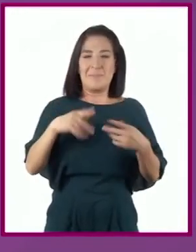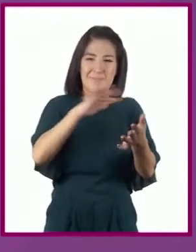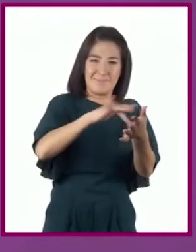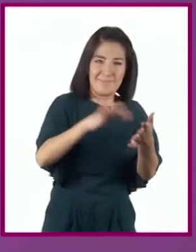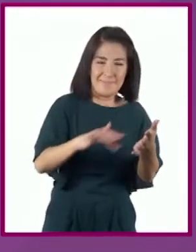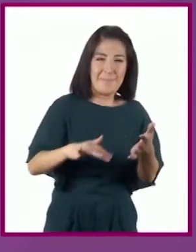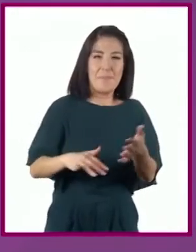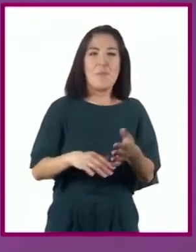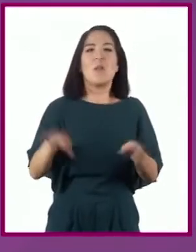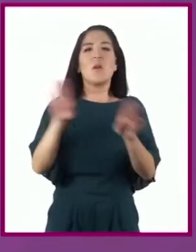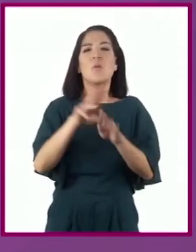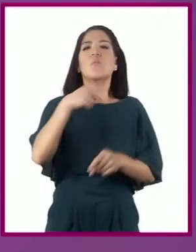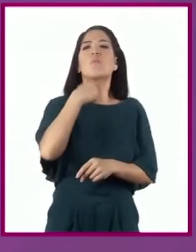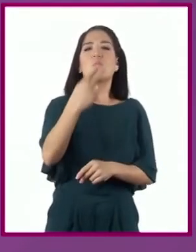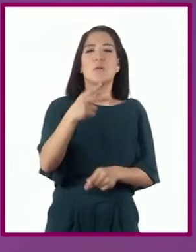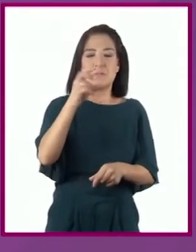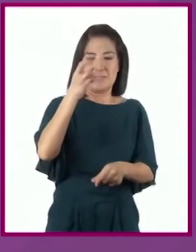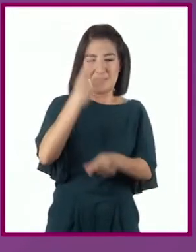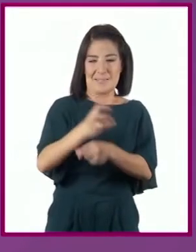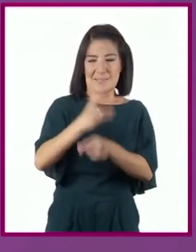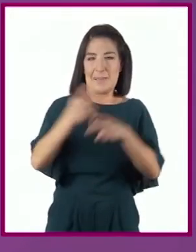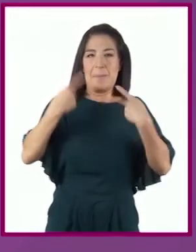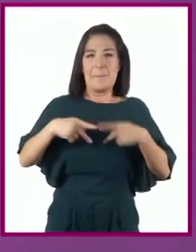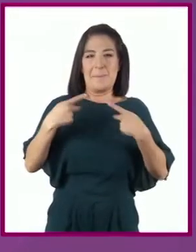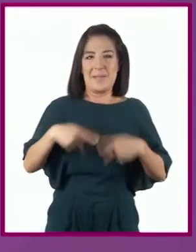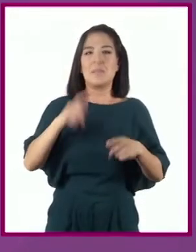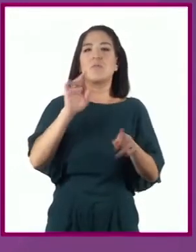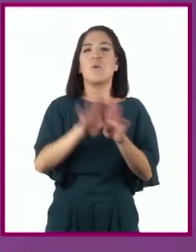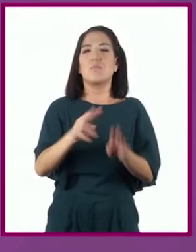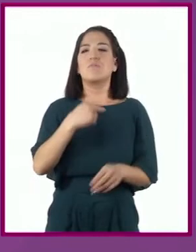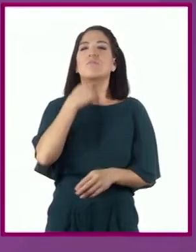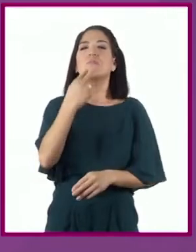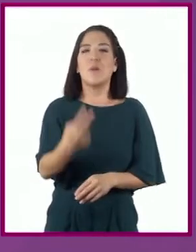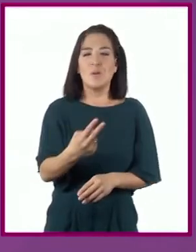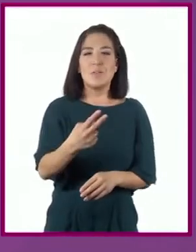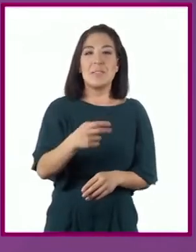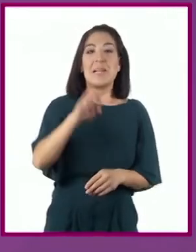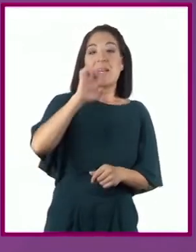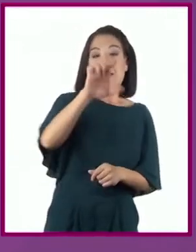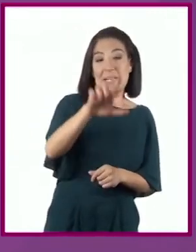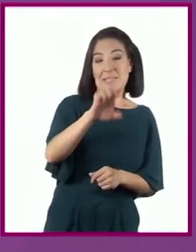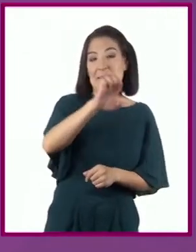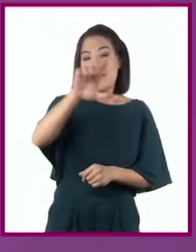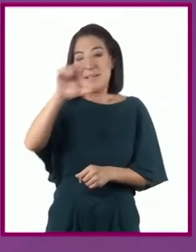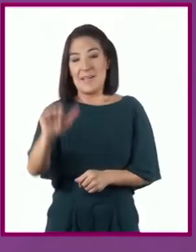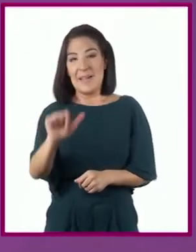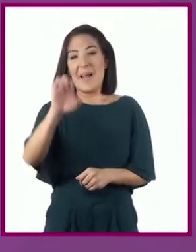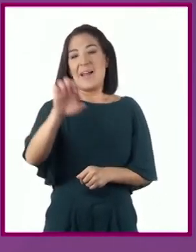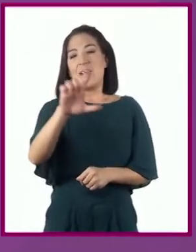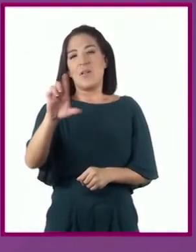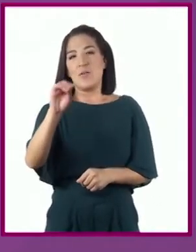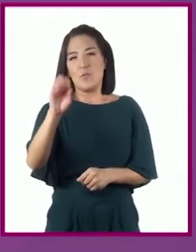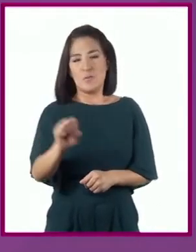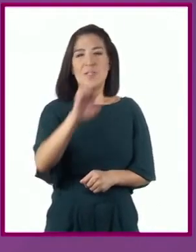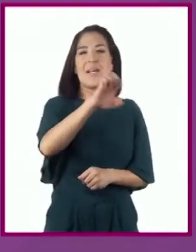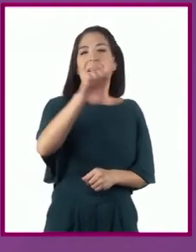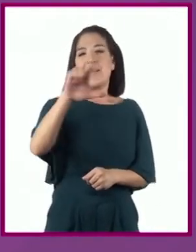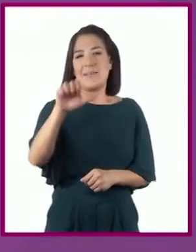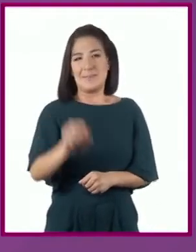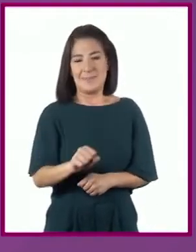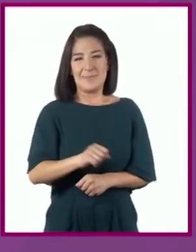Utiliza la voz narrativa en la tercera persona gramatical. Él, ella, ellos, ellas.